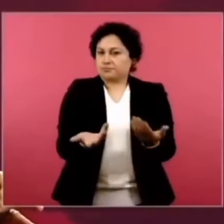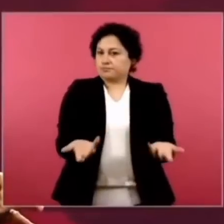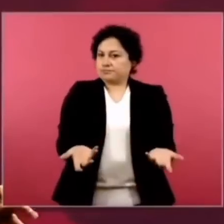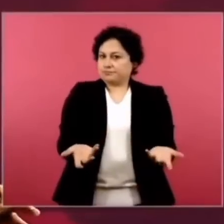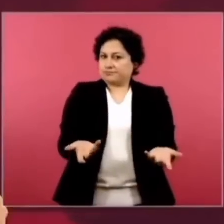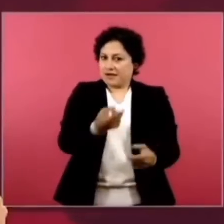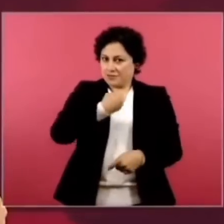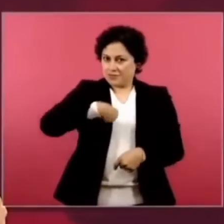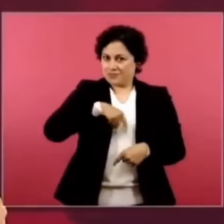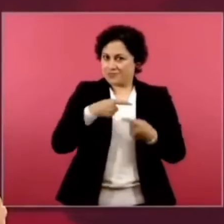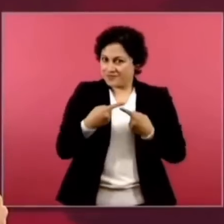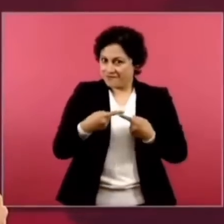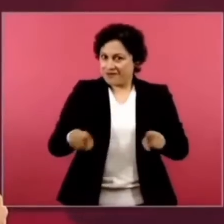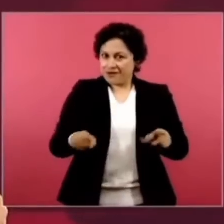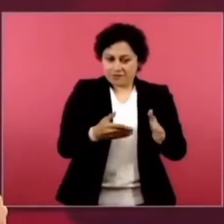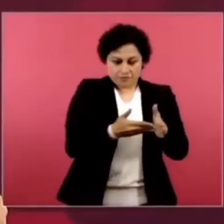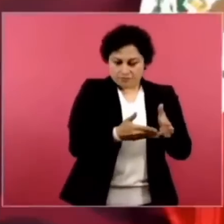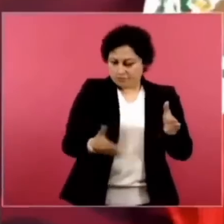5 años,